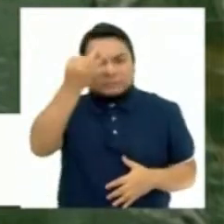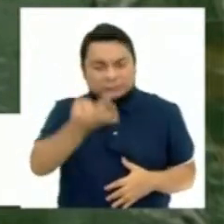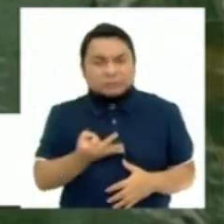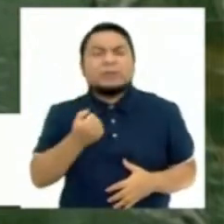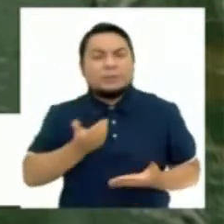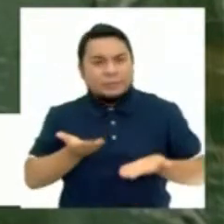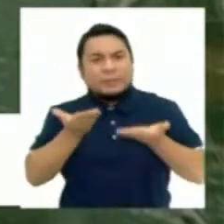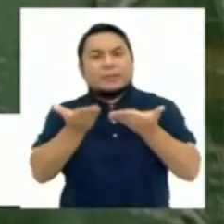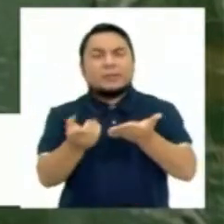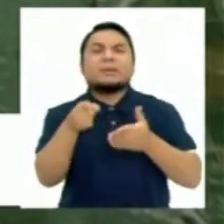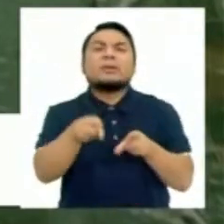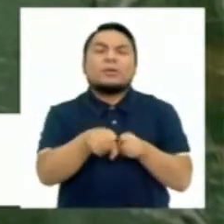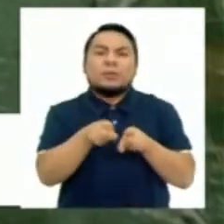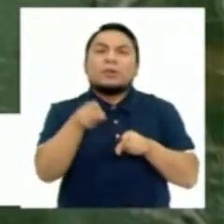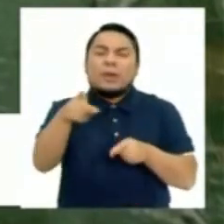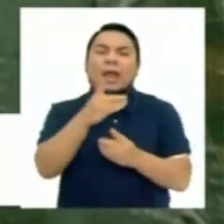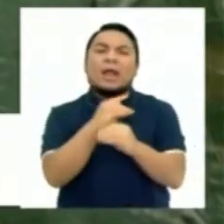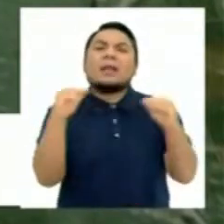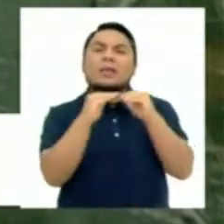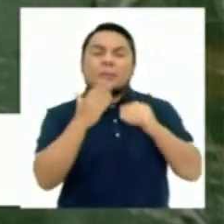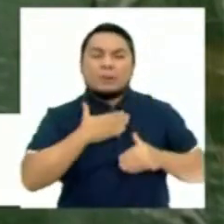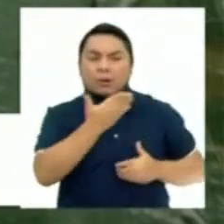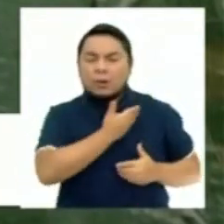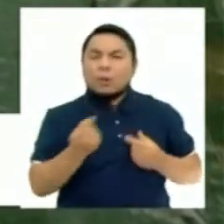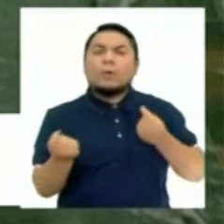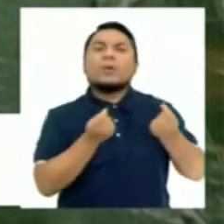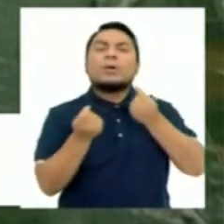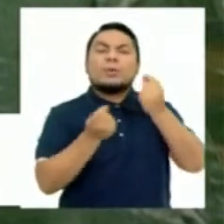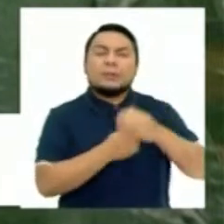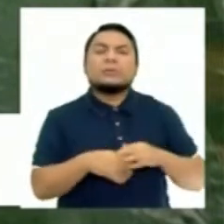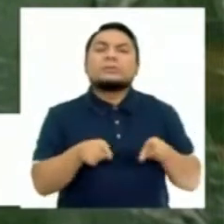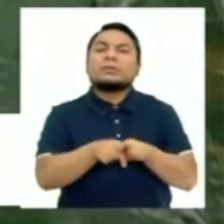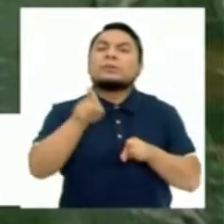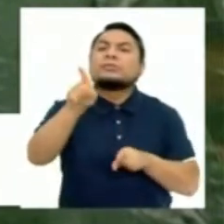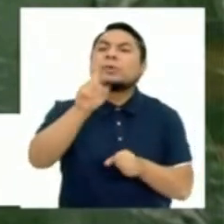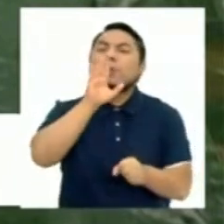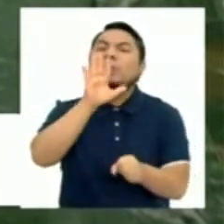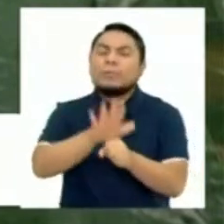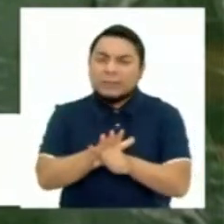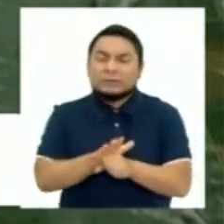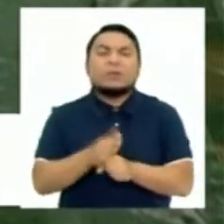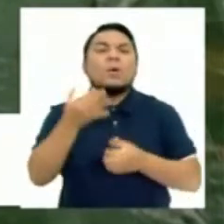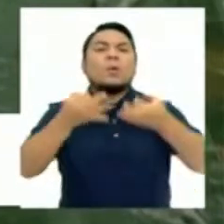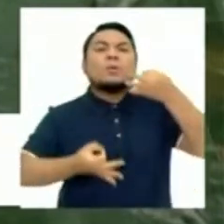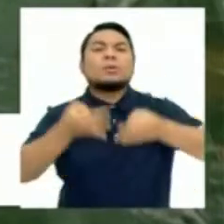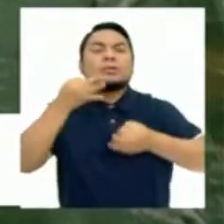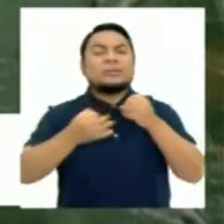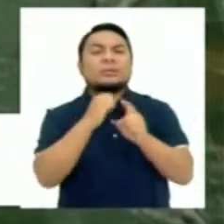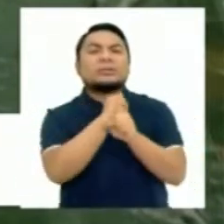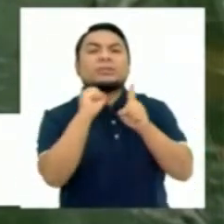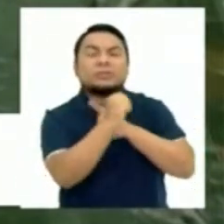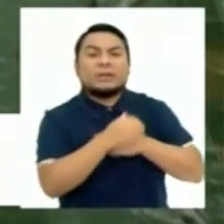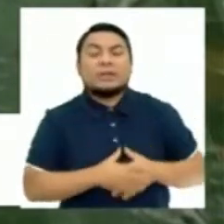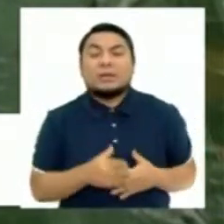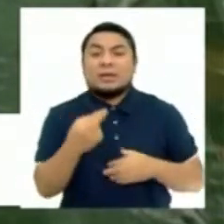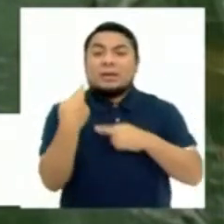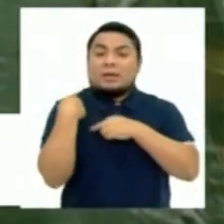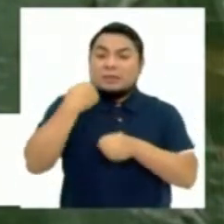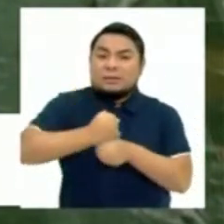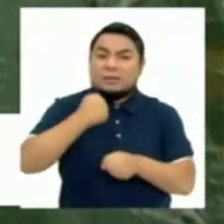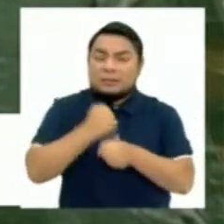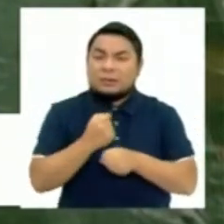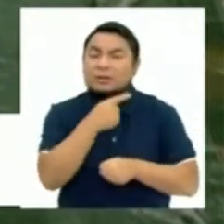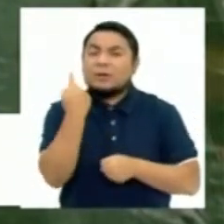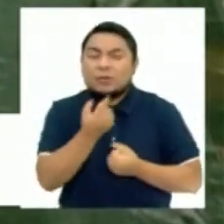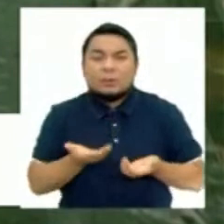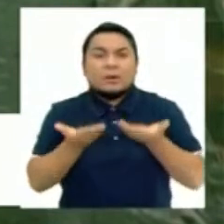y la filiación democrática de mi gobierno y de su compromiso con la justicia social. La tarea no es solo